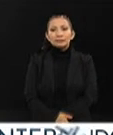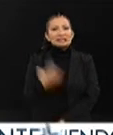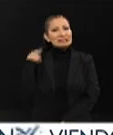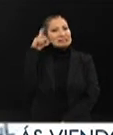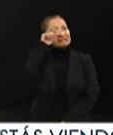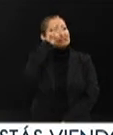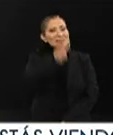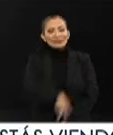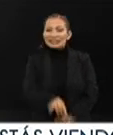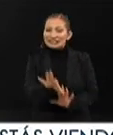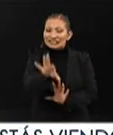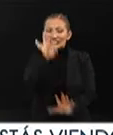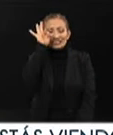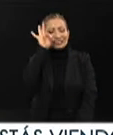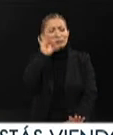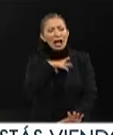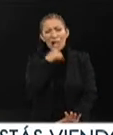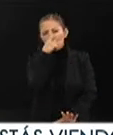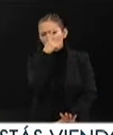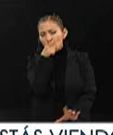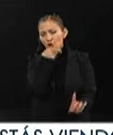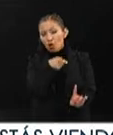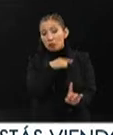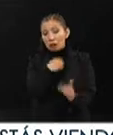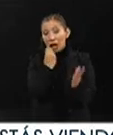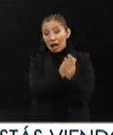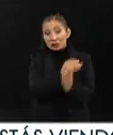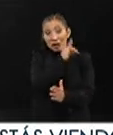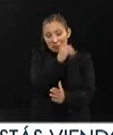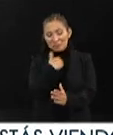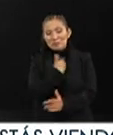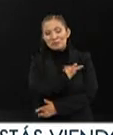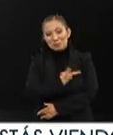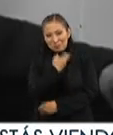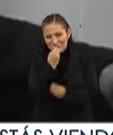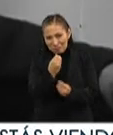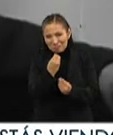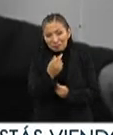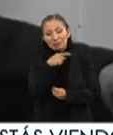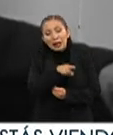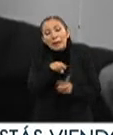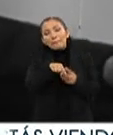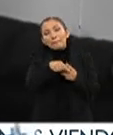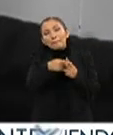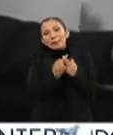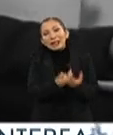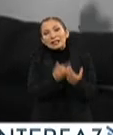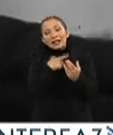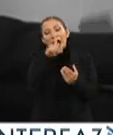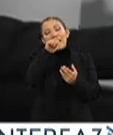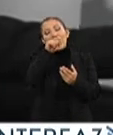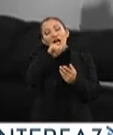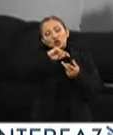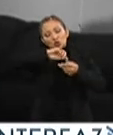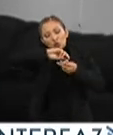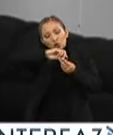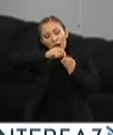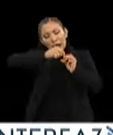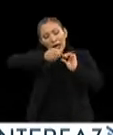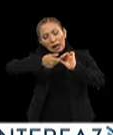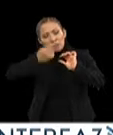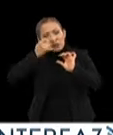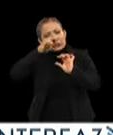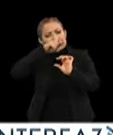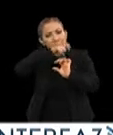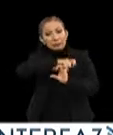muy difícil. Pero hay uno al que nadie le hace caso, que me gusta mucho. Empieza: las tuercas giraban con